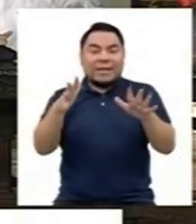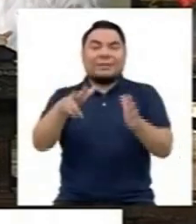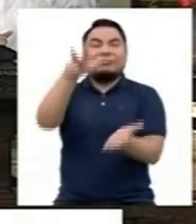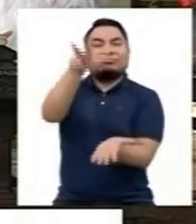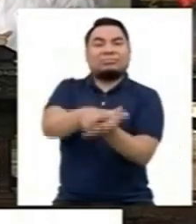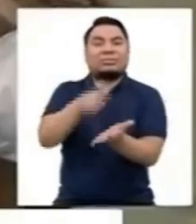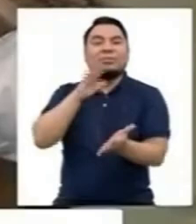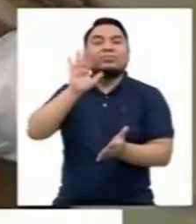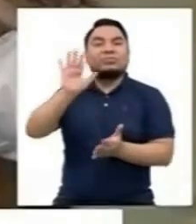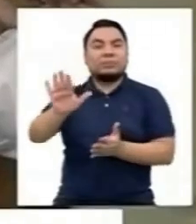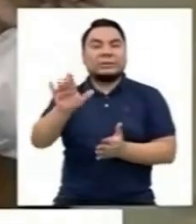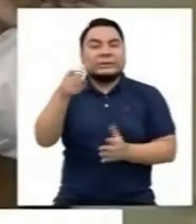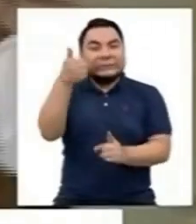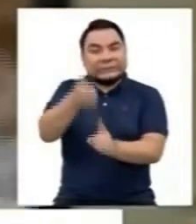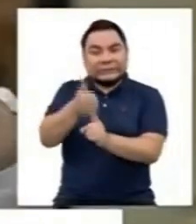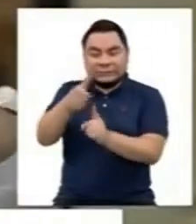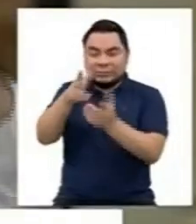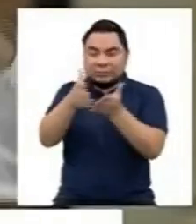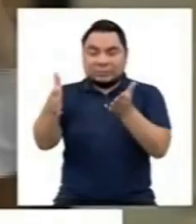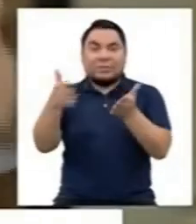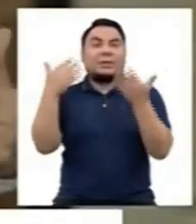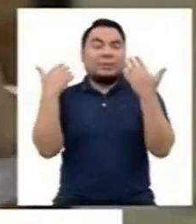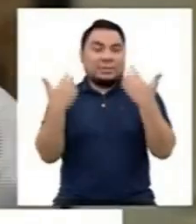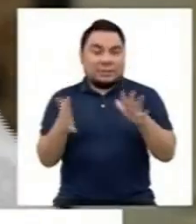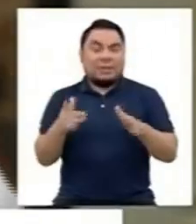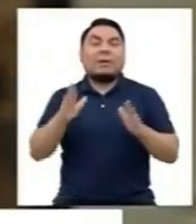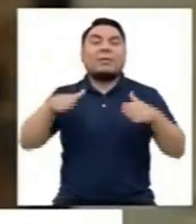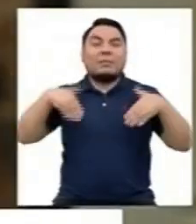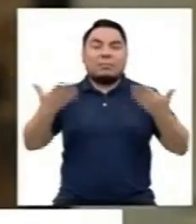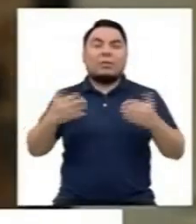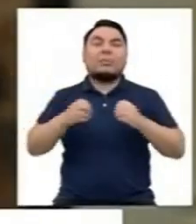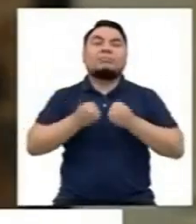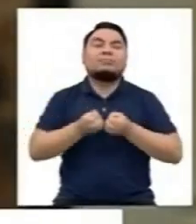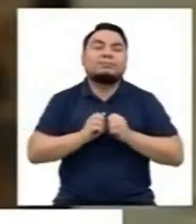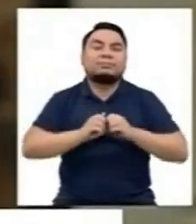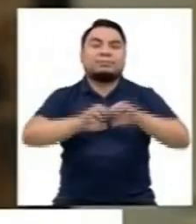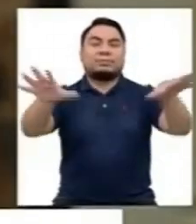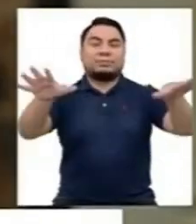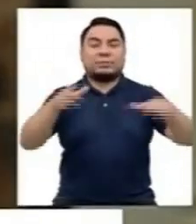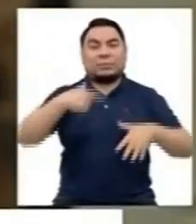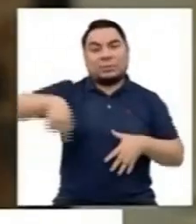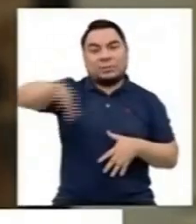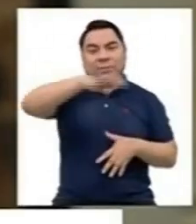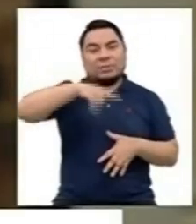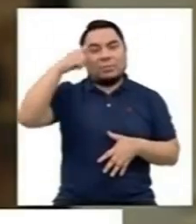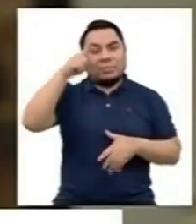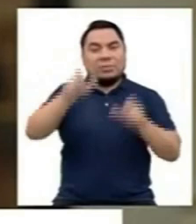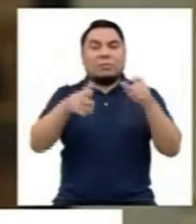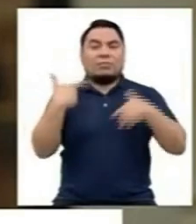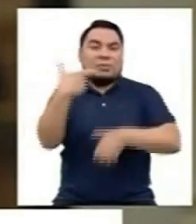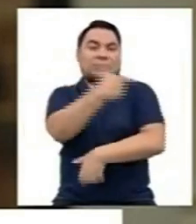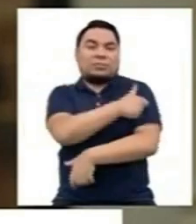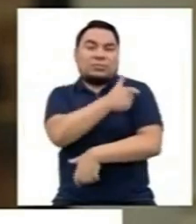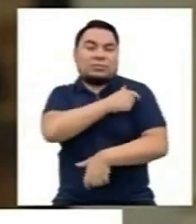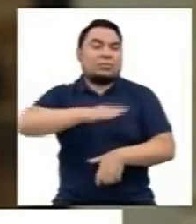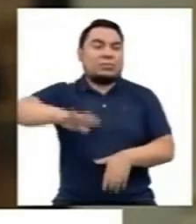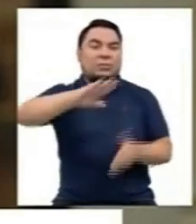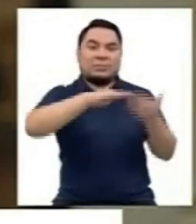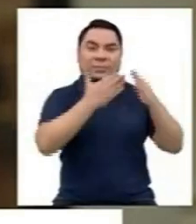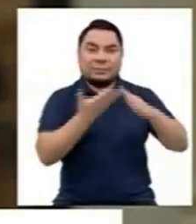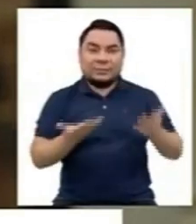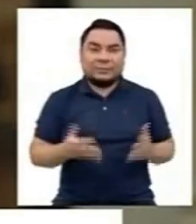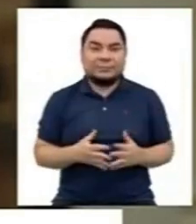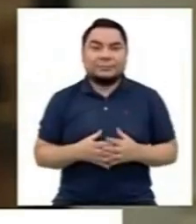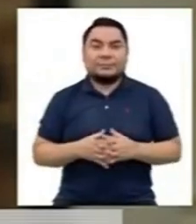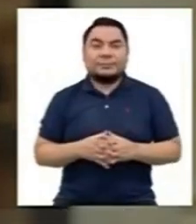lo que conviene y lo que no conviene de la vacuna rusa y todos sus detalles para que ustedes saquen sus propias conclusiones y sin